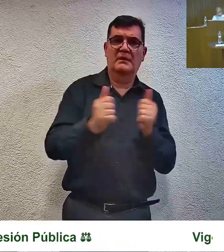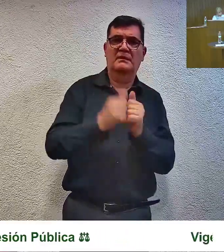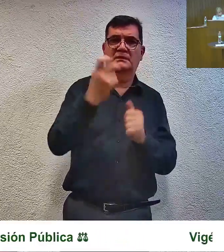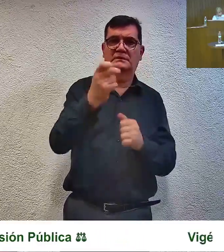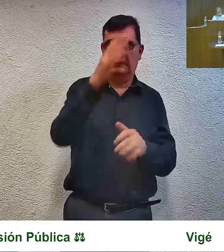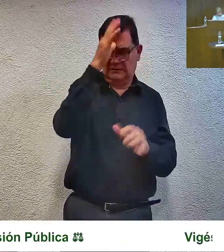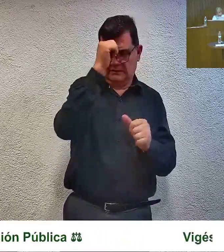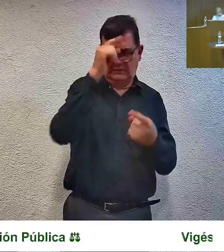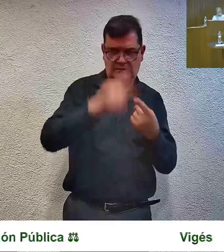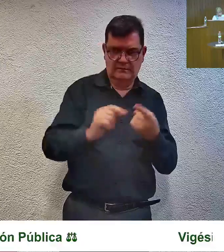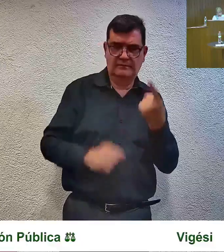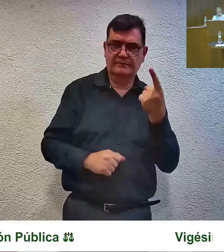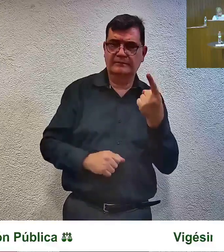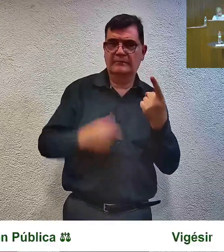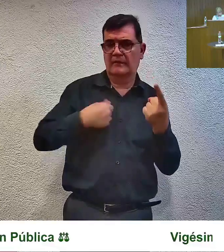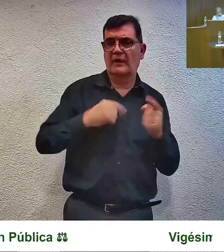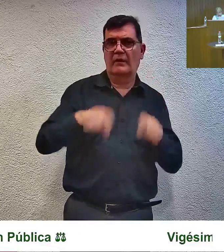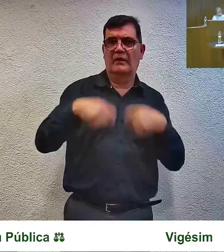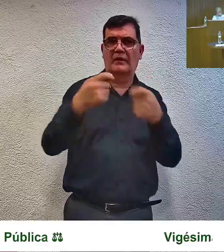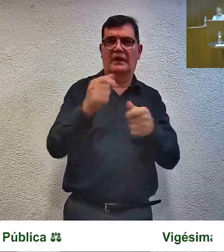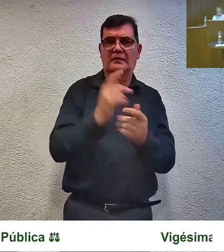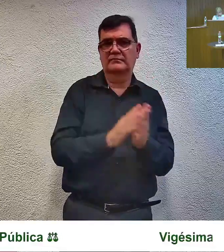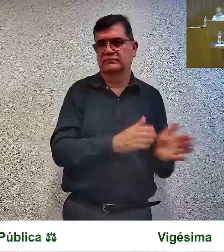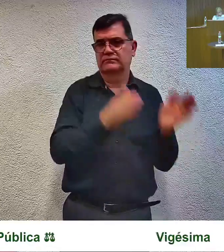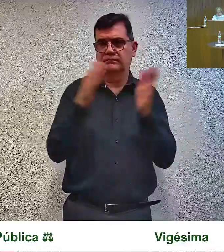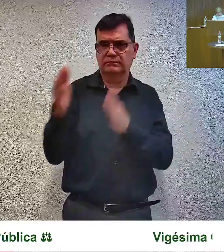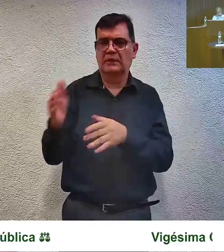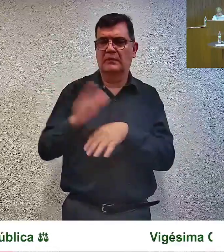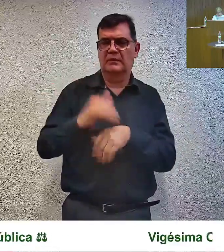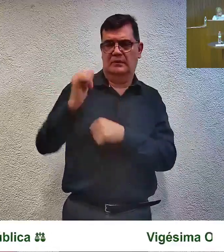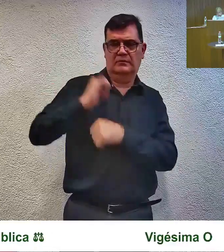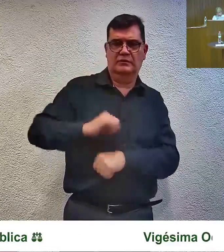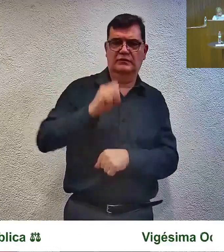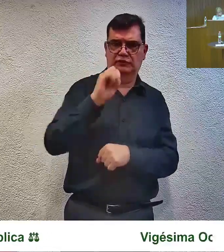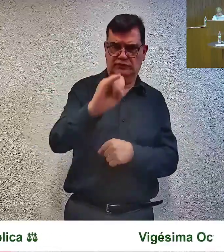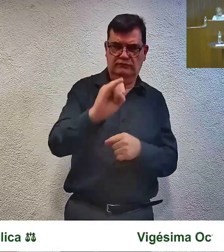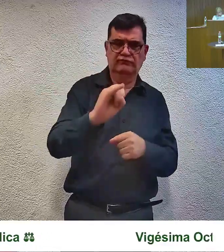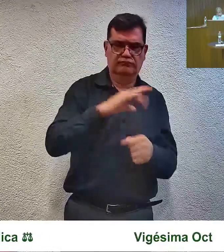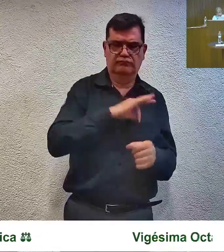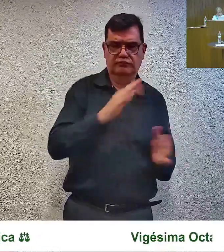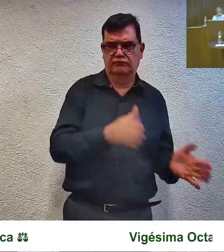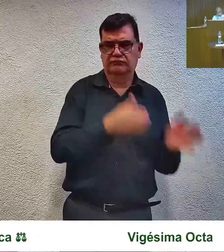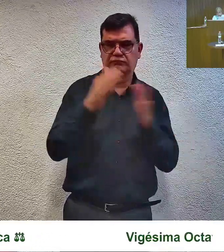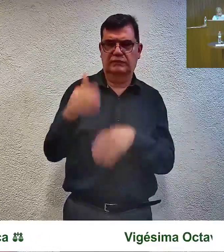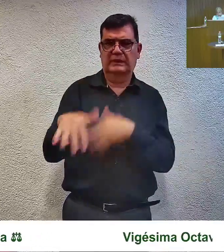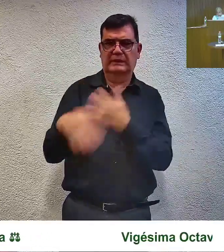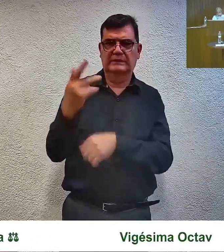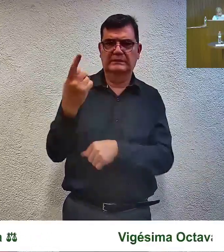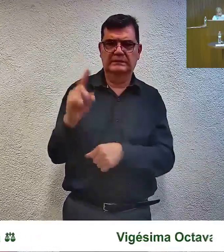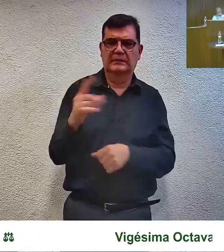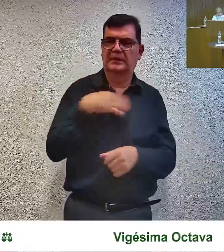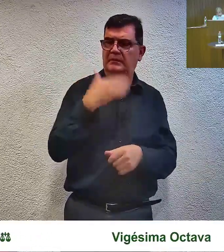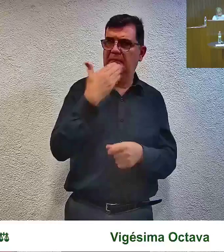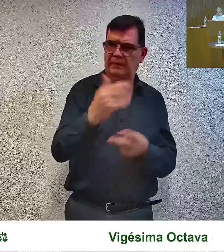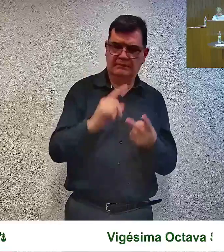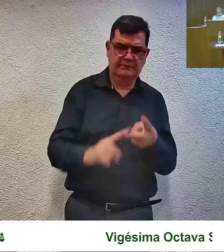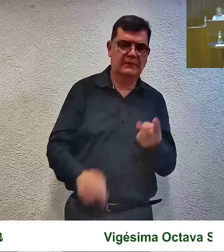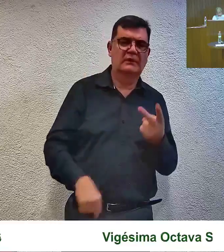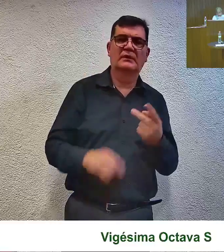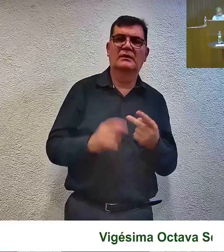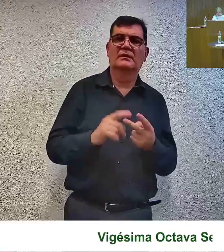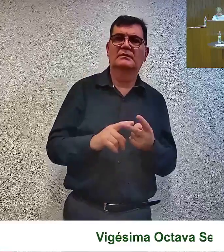de acuerdo. Único. Se concede la prórroga solicitada por la autoridad responsable en los términos precisados en este acuerdo plenario.